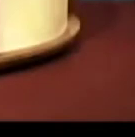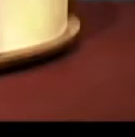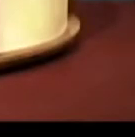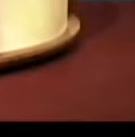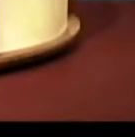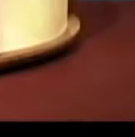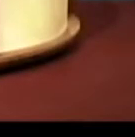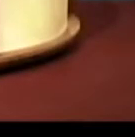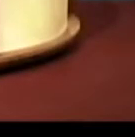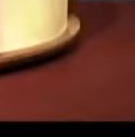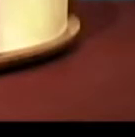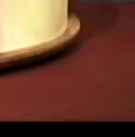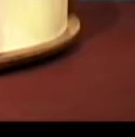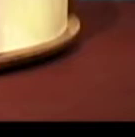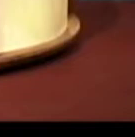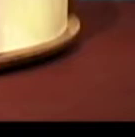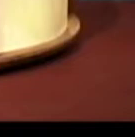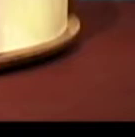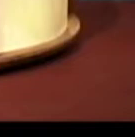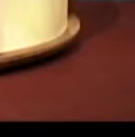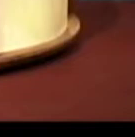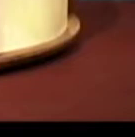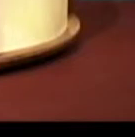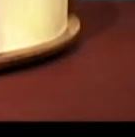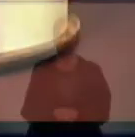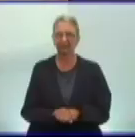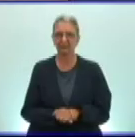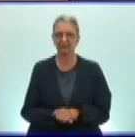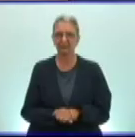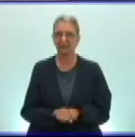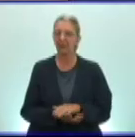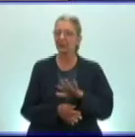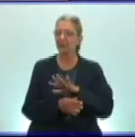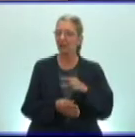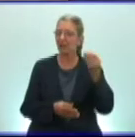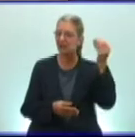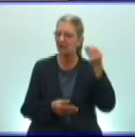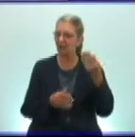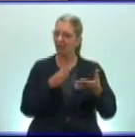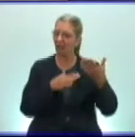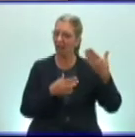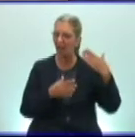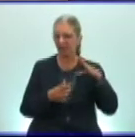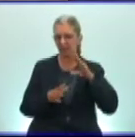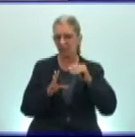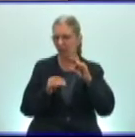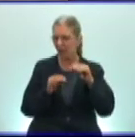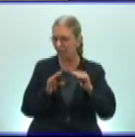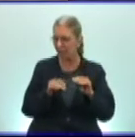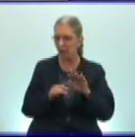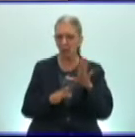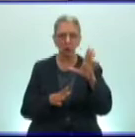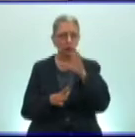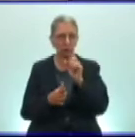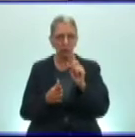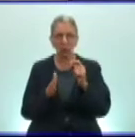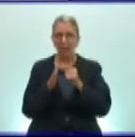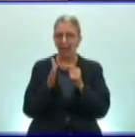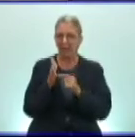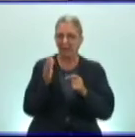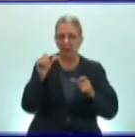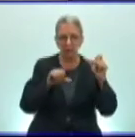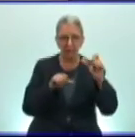Como ya ustedes conocen y les he comentado en algunos momentos, todos los elementos químicos que se conocen hasta el momento